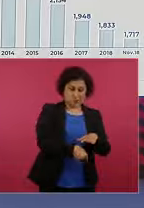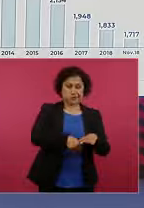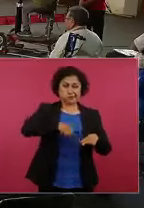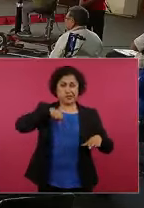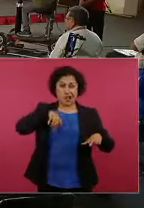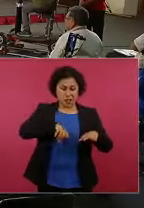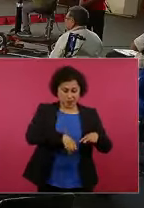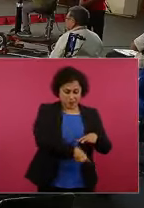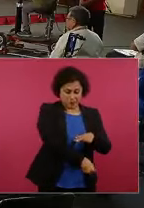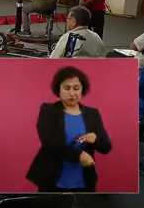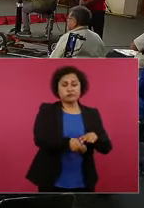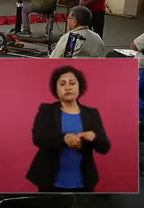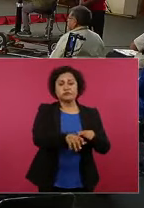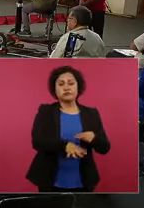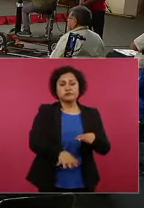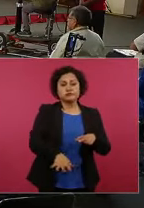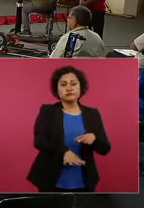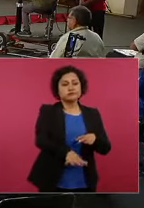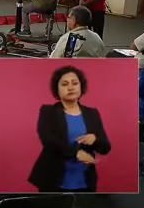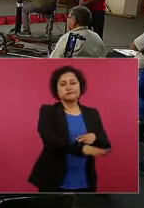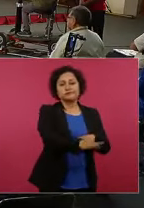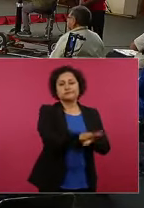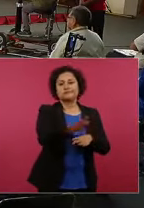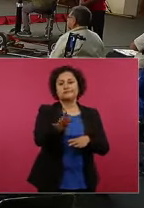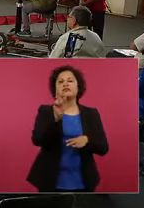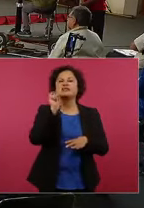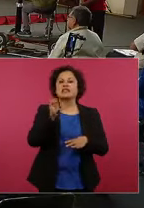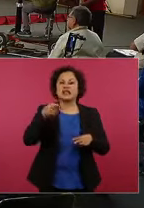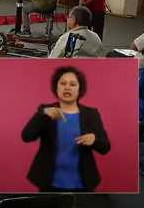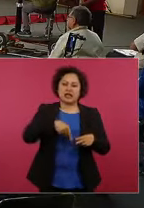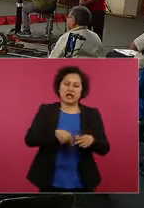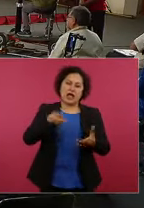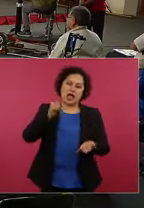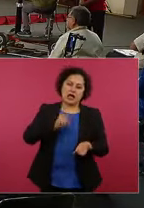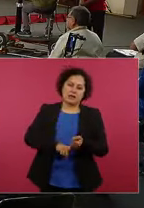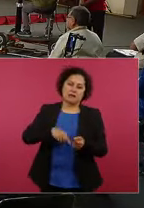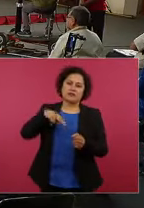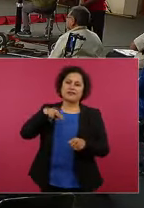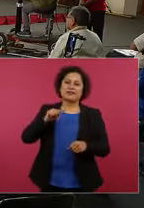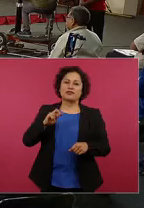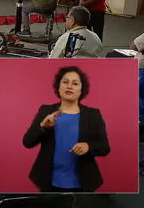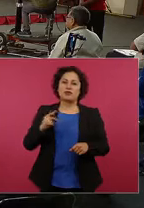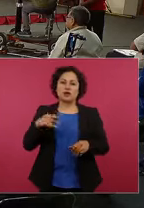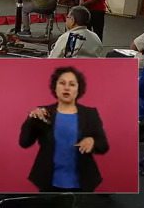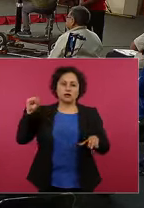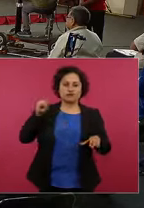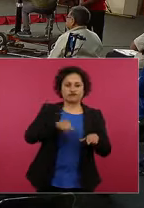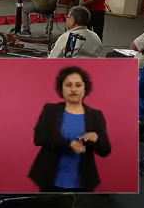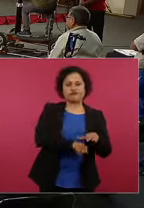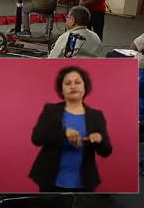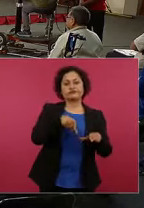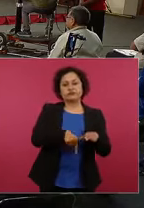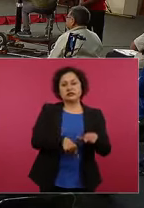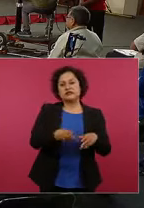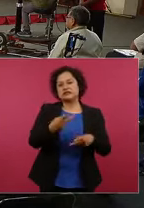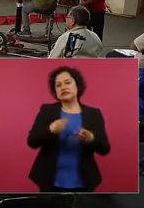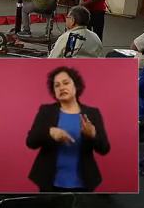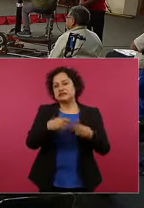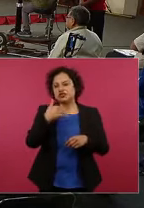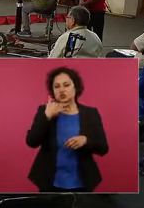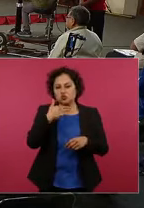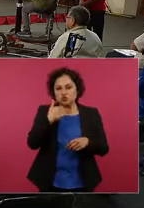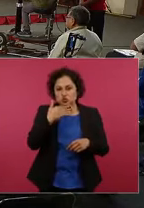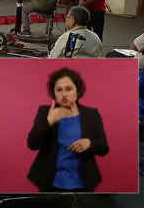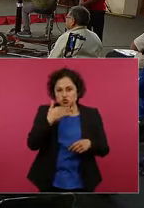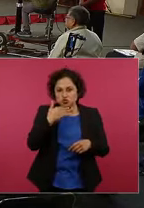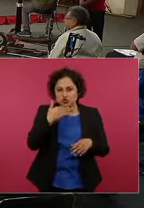pozos y empezó la decadencia. Esto tiene que